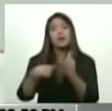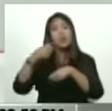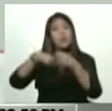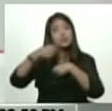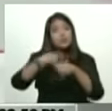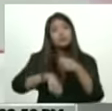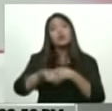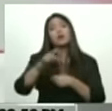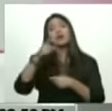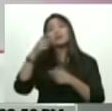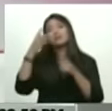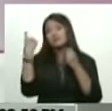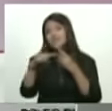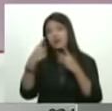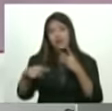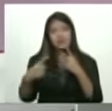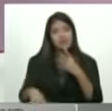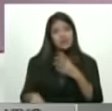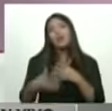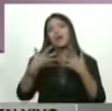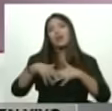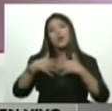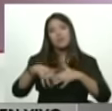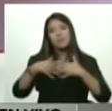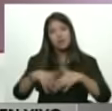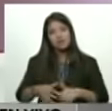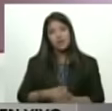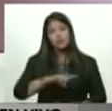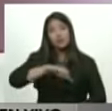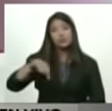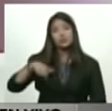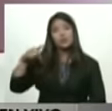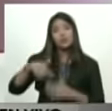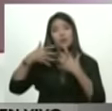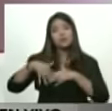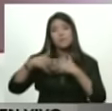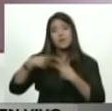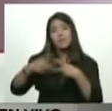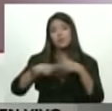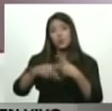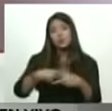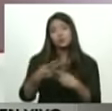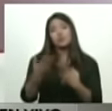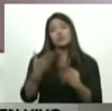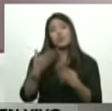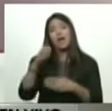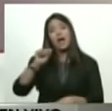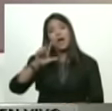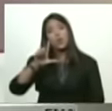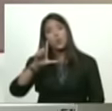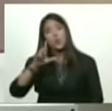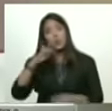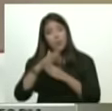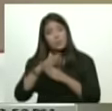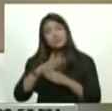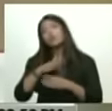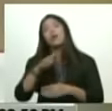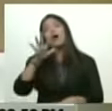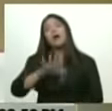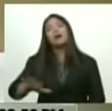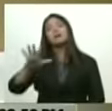e importación de insumos a la empresa. Nosotros somos una empresa procesadora de envases de aluminio, ubicada en la